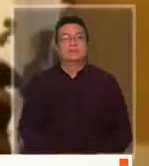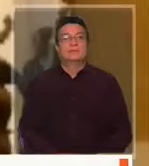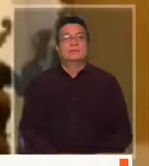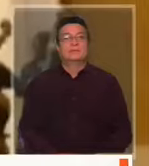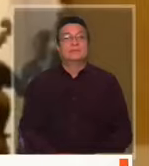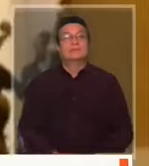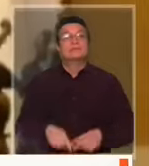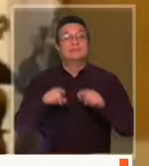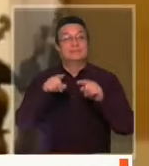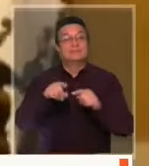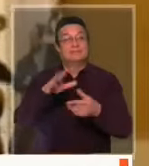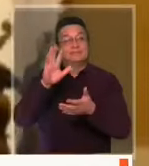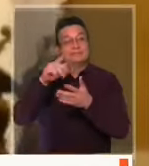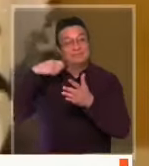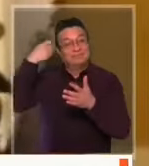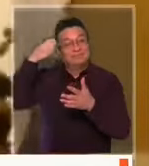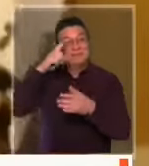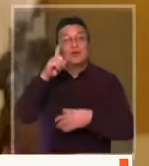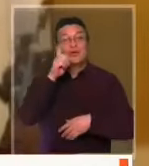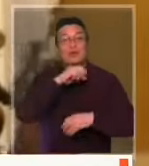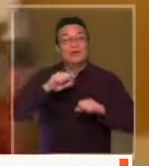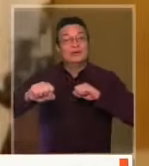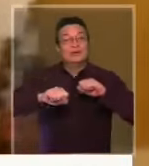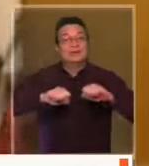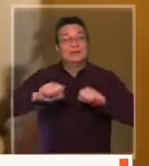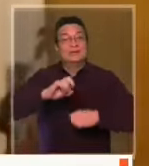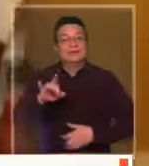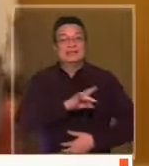Uno de los registros del último terremoto en Chile.